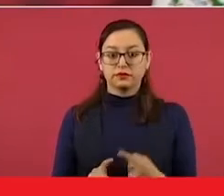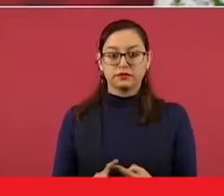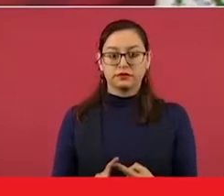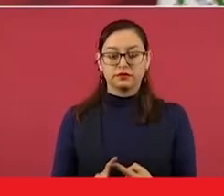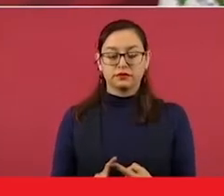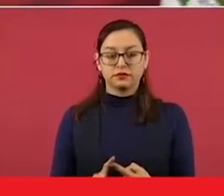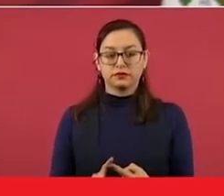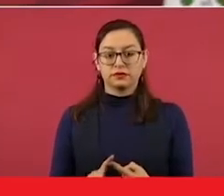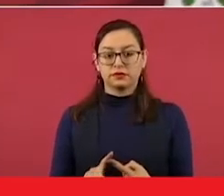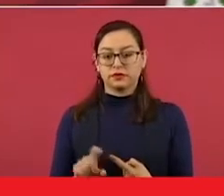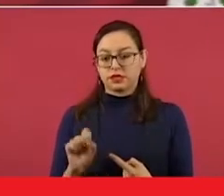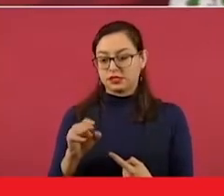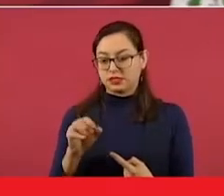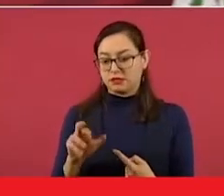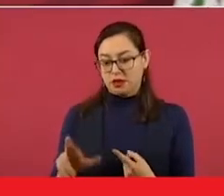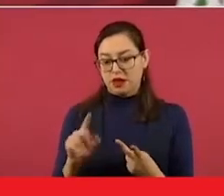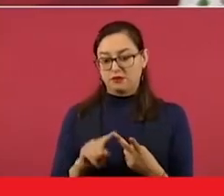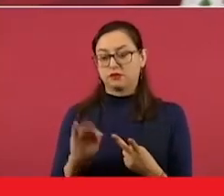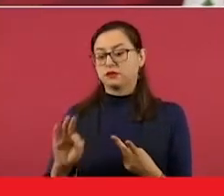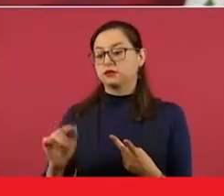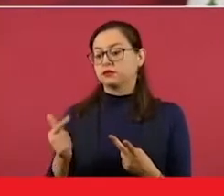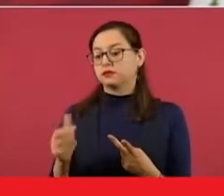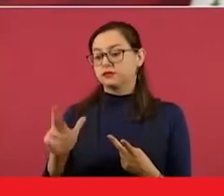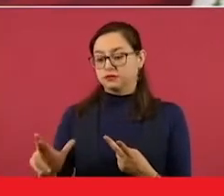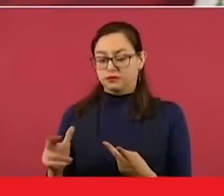la secretaria de marina